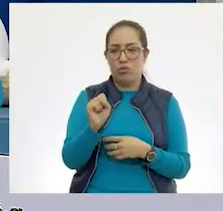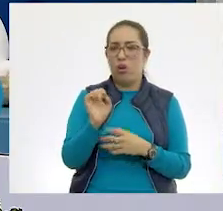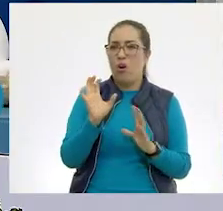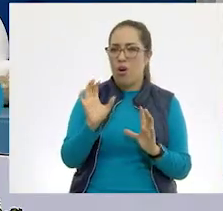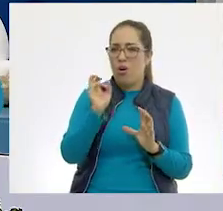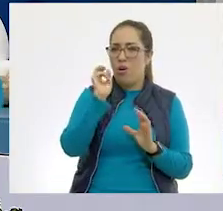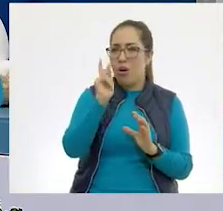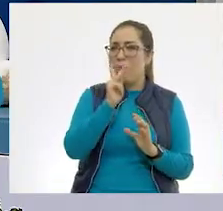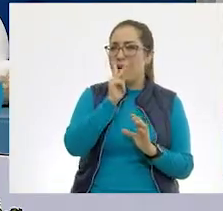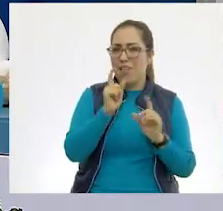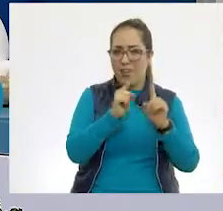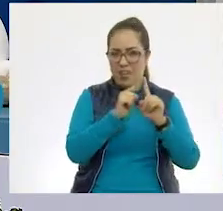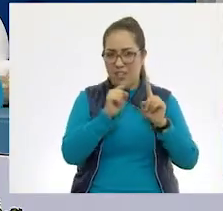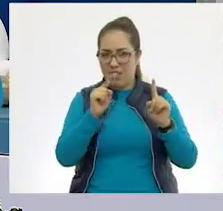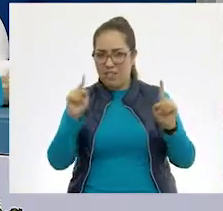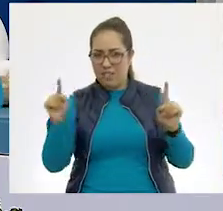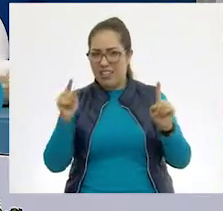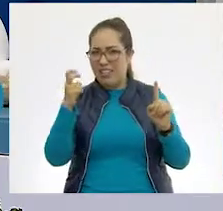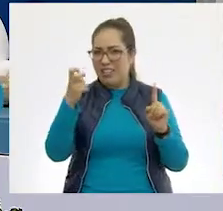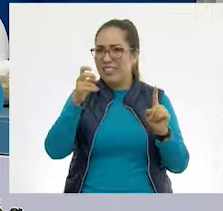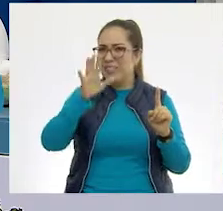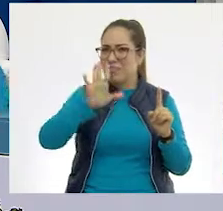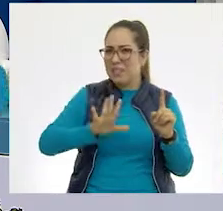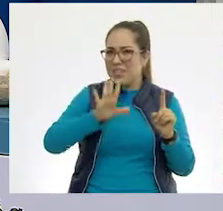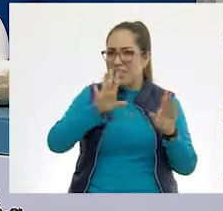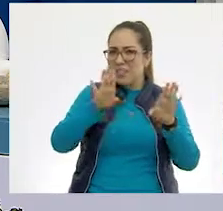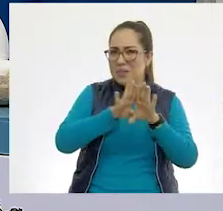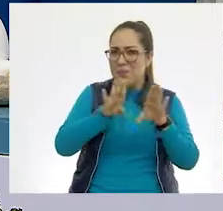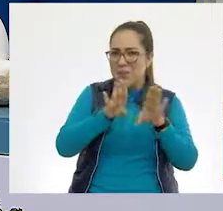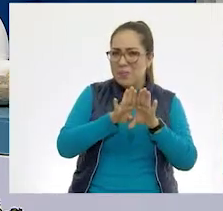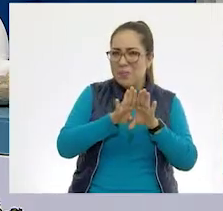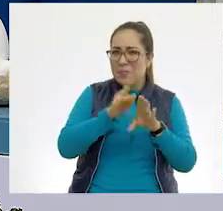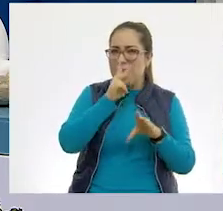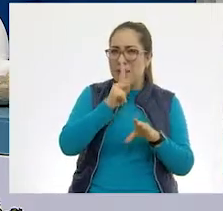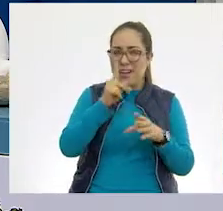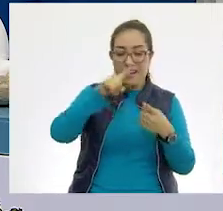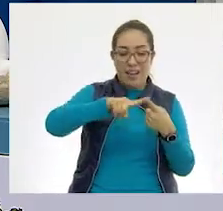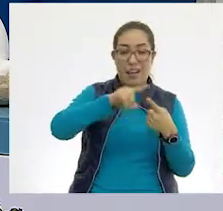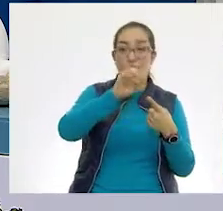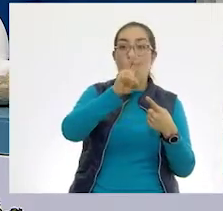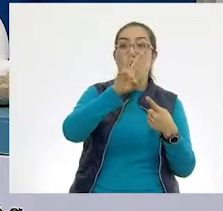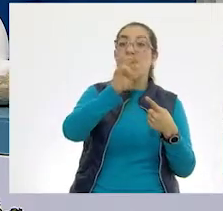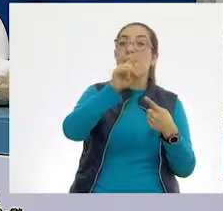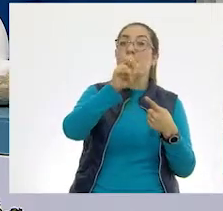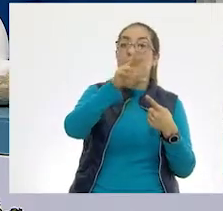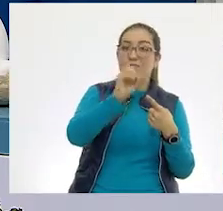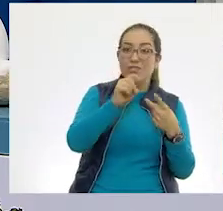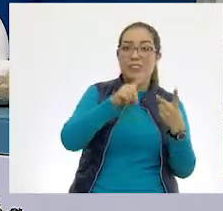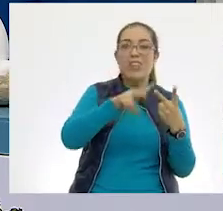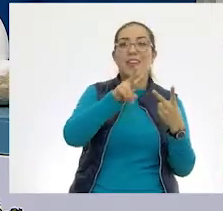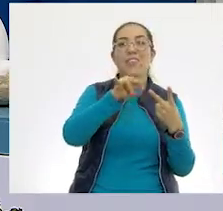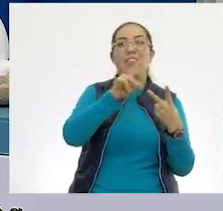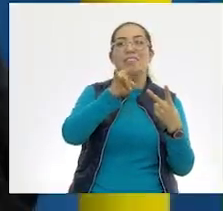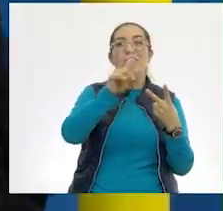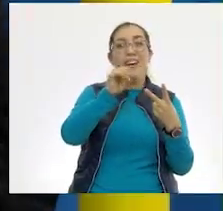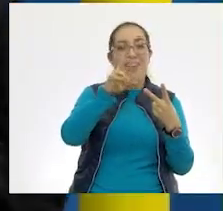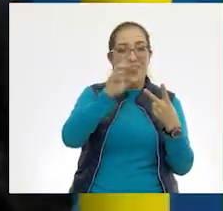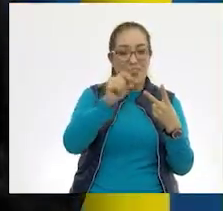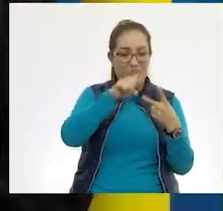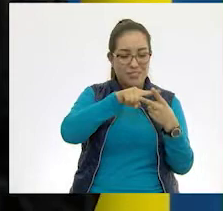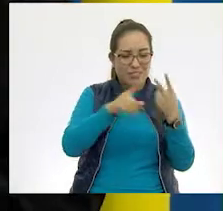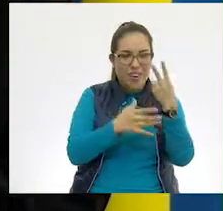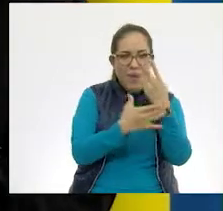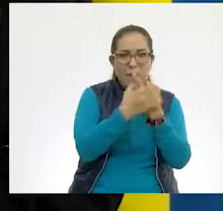Ovovivíparos. El nombre es como una combinación de las palabras ovíparos y vivíparos, por lo que entiendo.